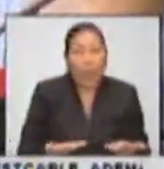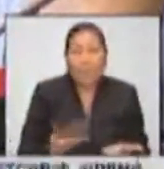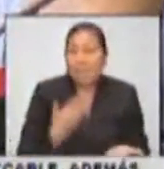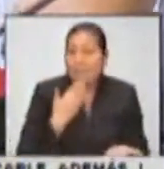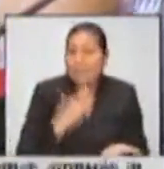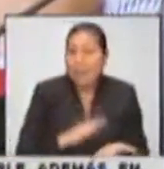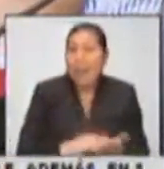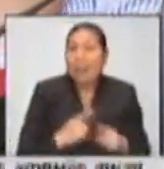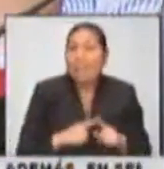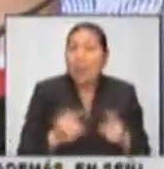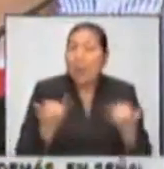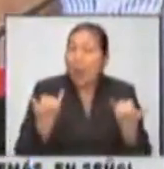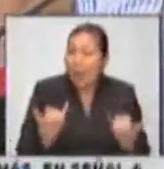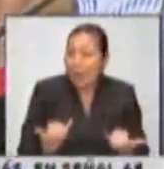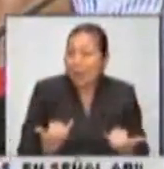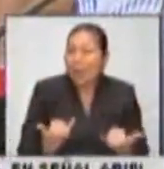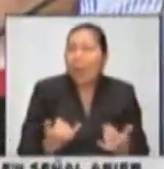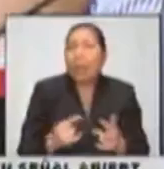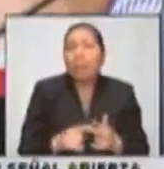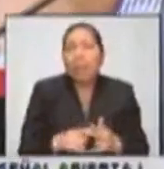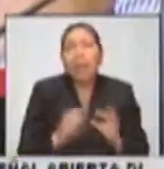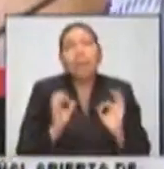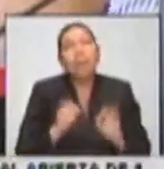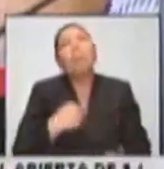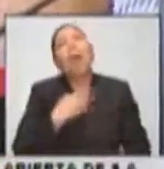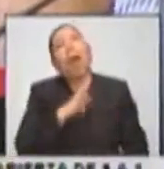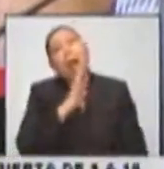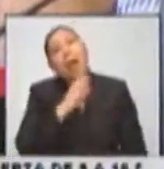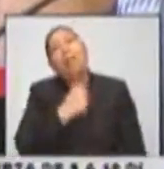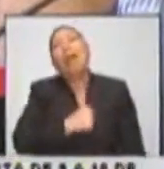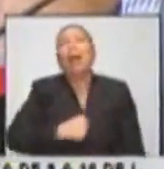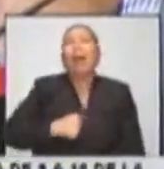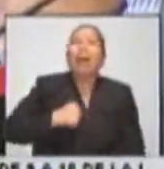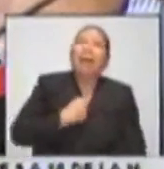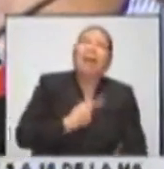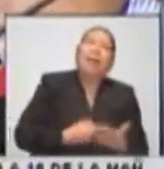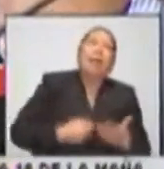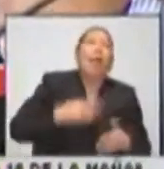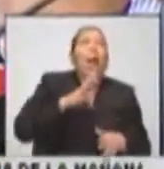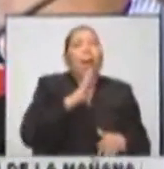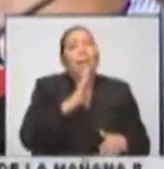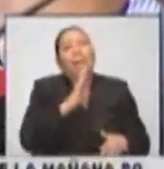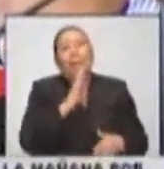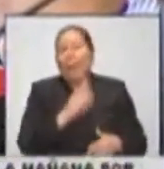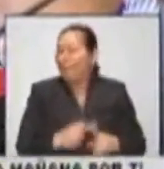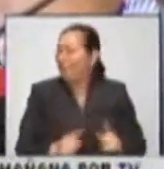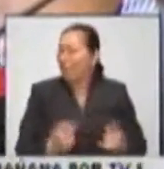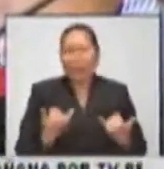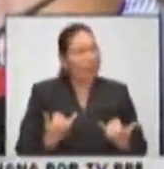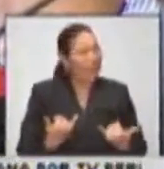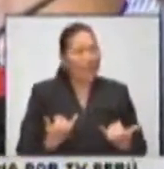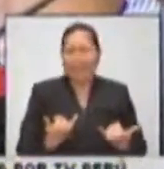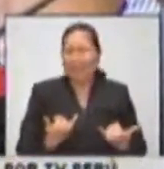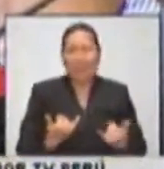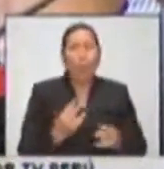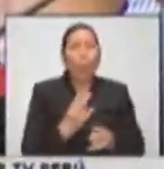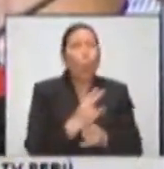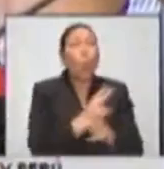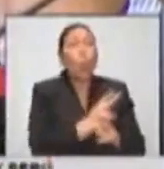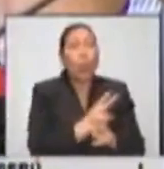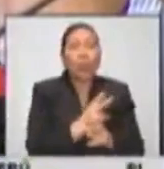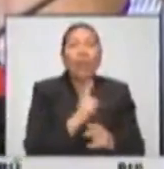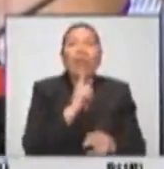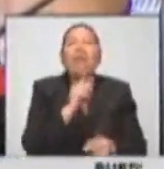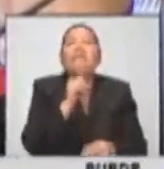daño, sin embargo aquí nos comenzamos a lamentar que no lo hicimos, etcétera. Y eso no solamente es falta de previsión, sino